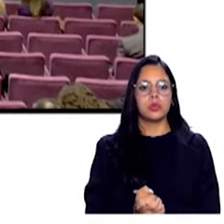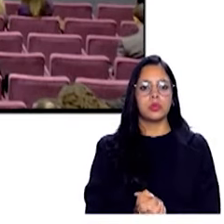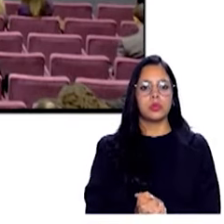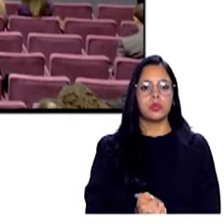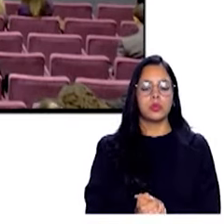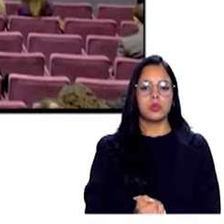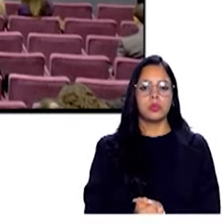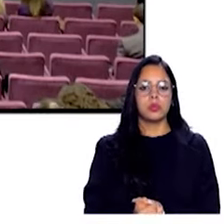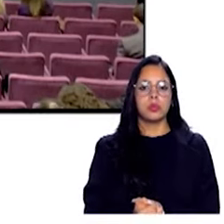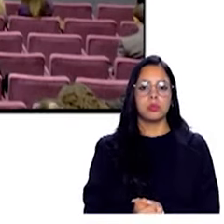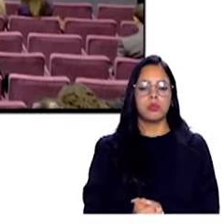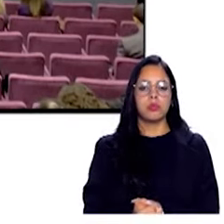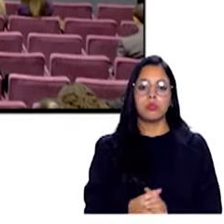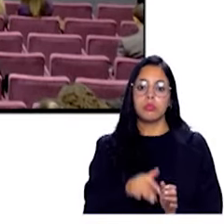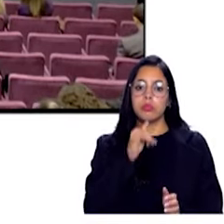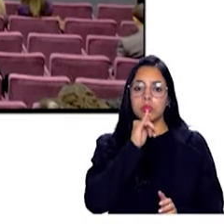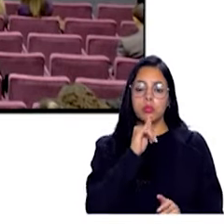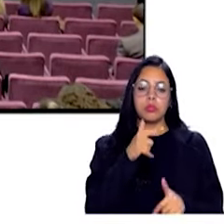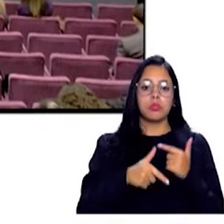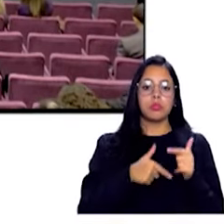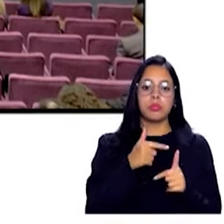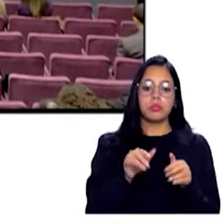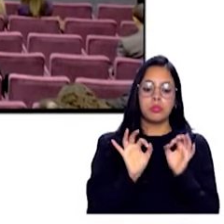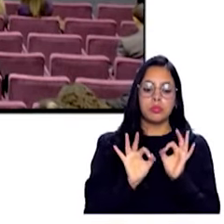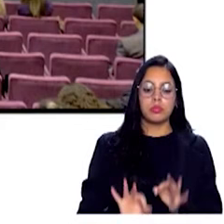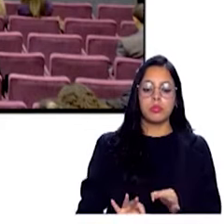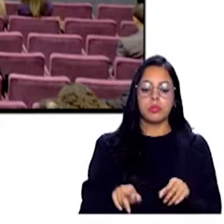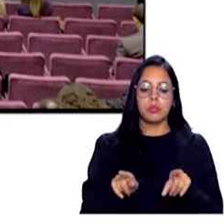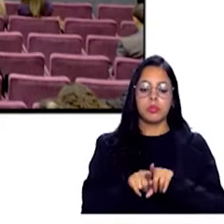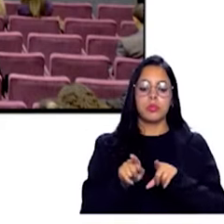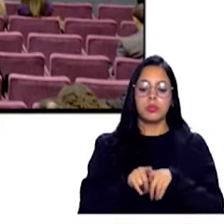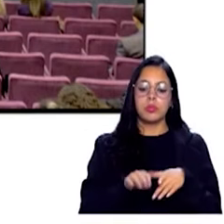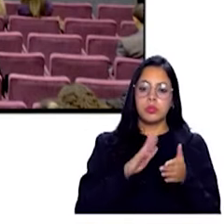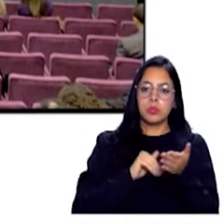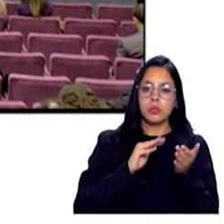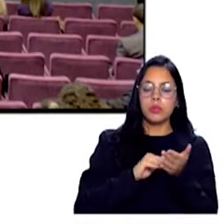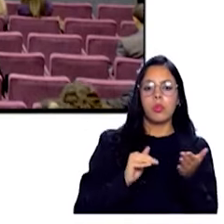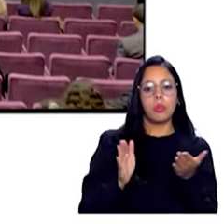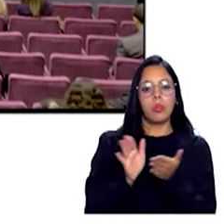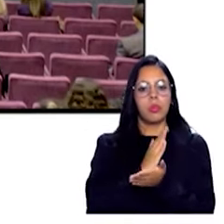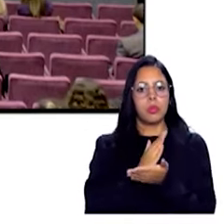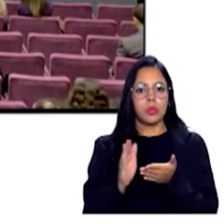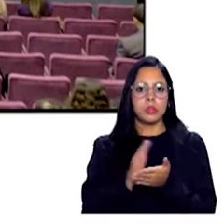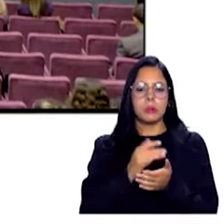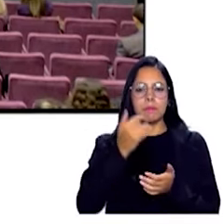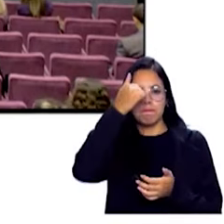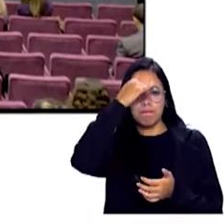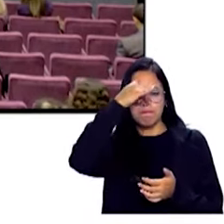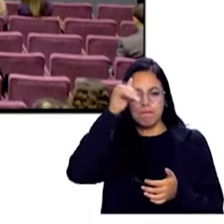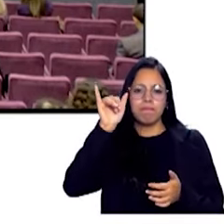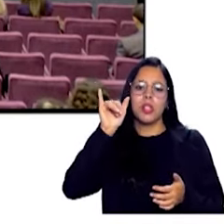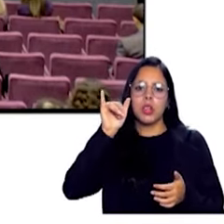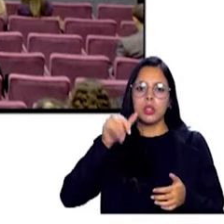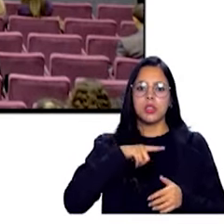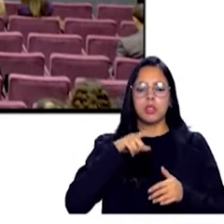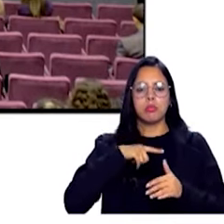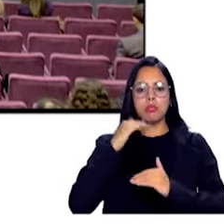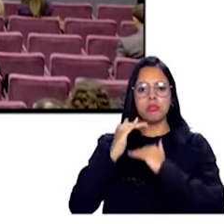aspectos que impiden que desarrollos esa actua efic por parte de tribunales